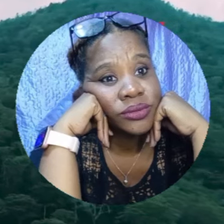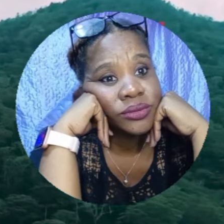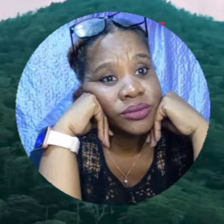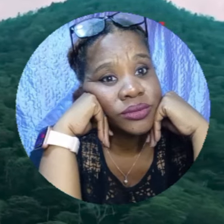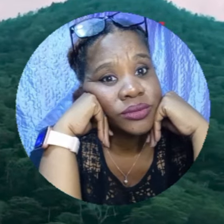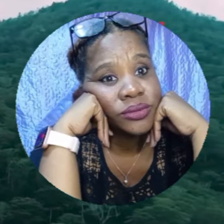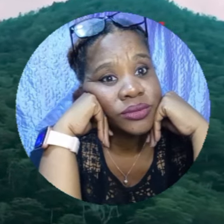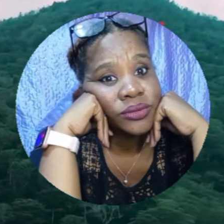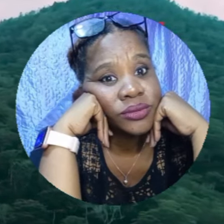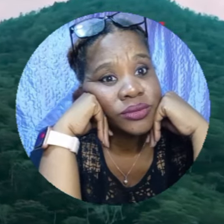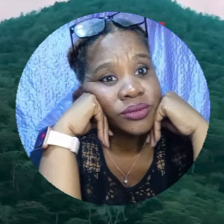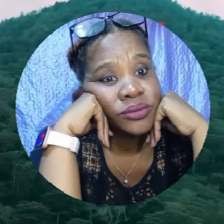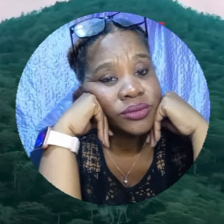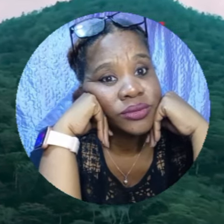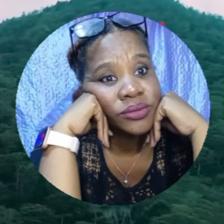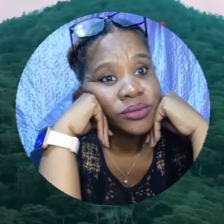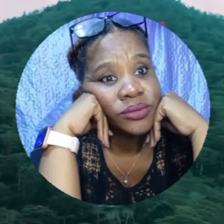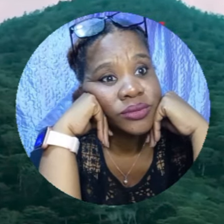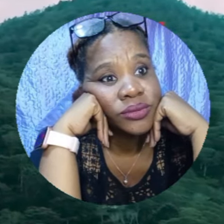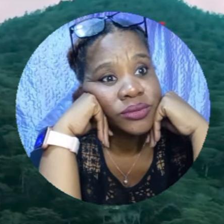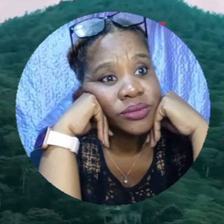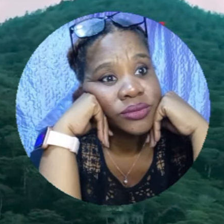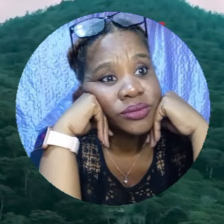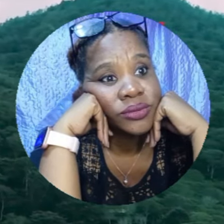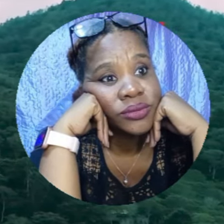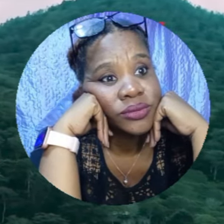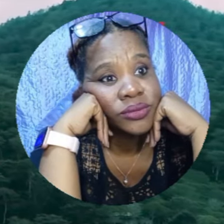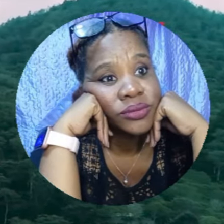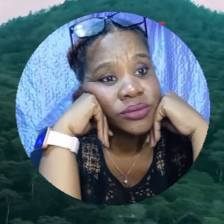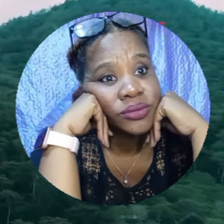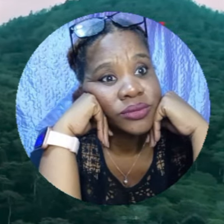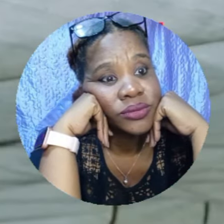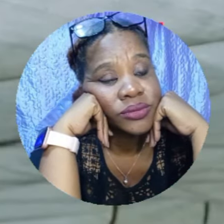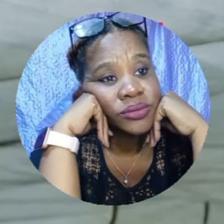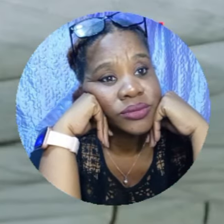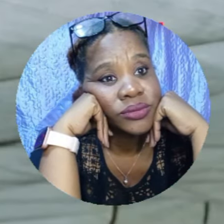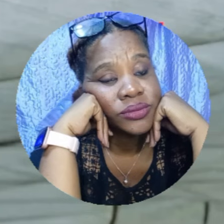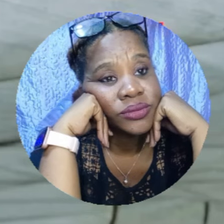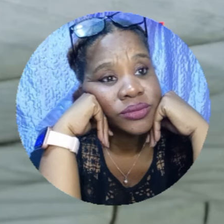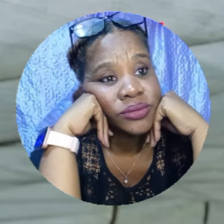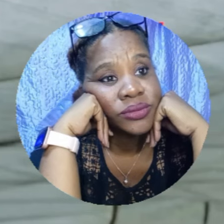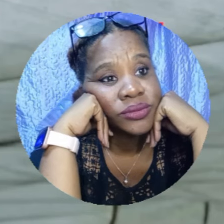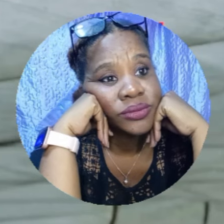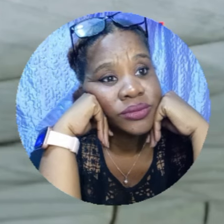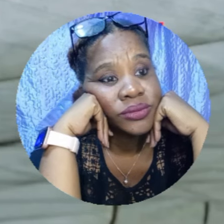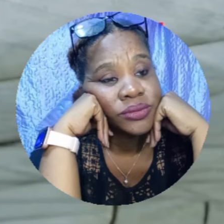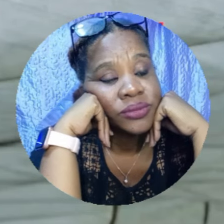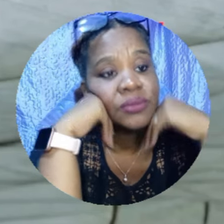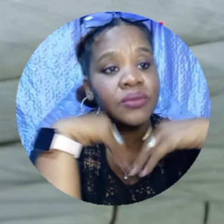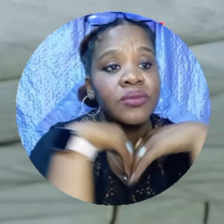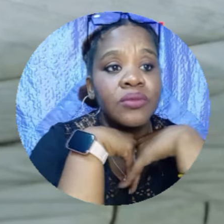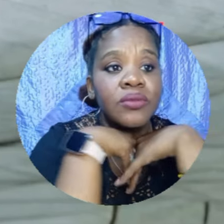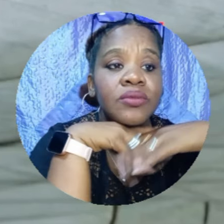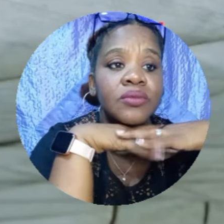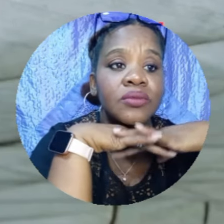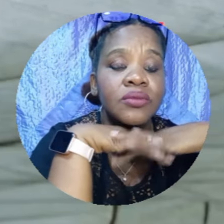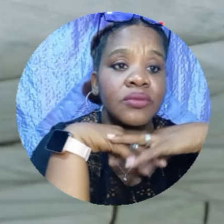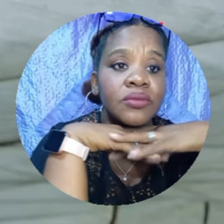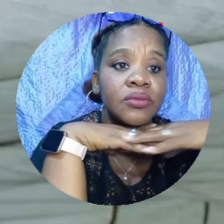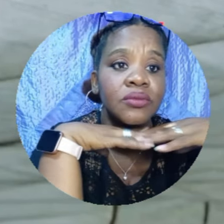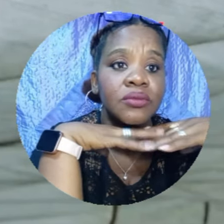Juncalito, que está a una altura entre 1.000 y 1.200 metros de altura, donde se produce un café excepcional. Ahí mi abuelo,